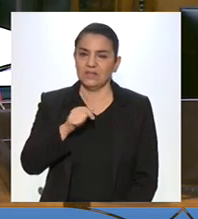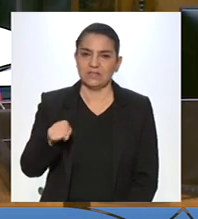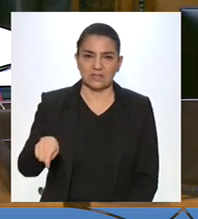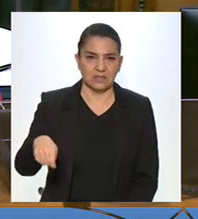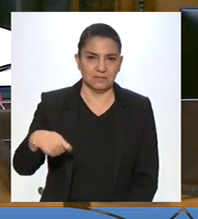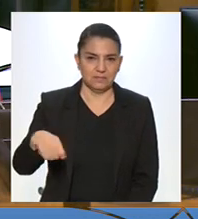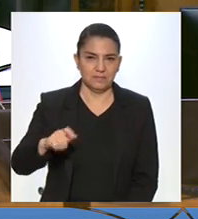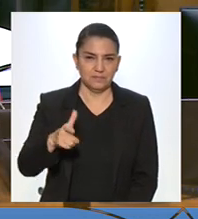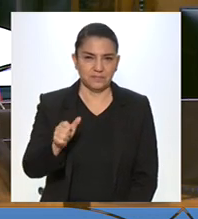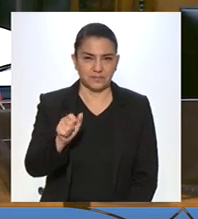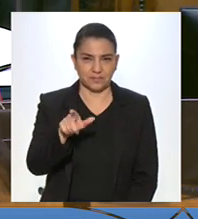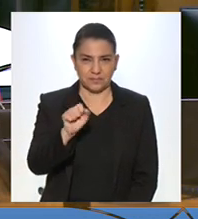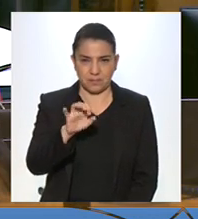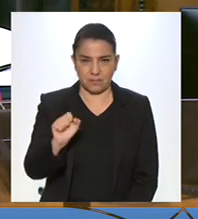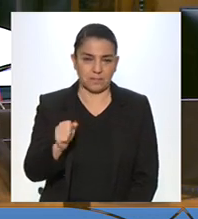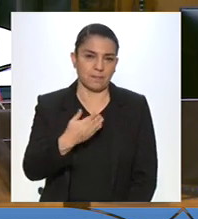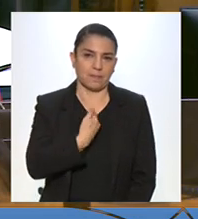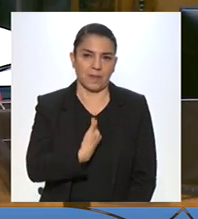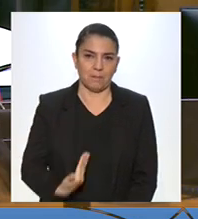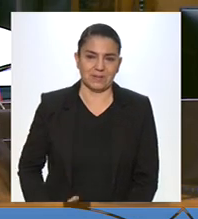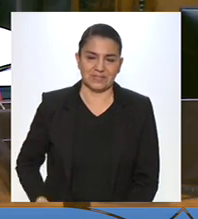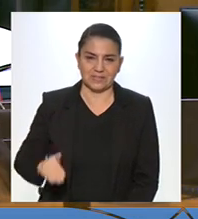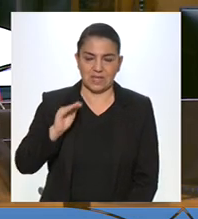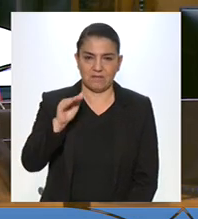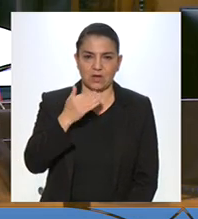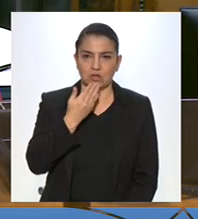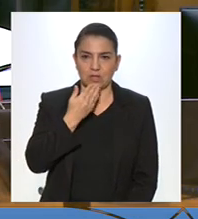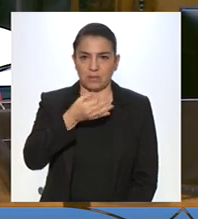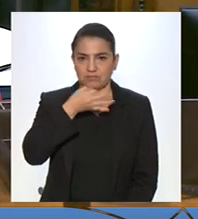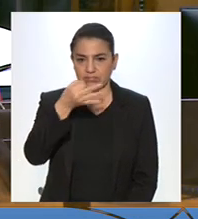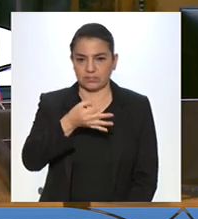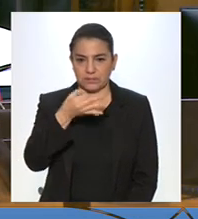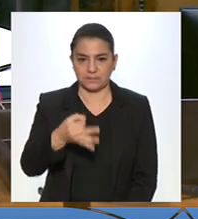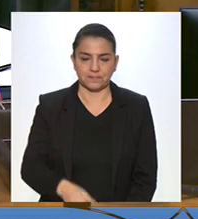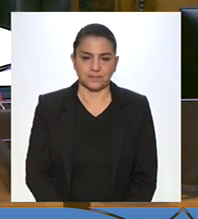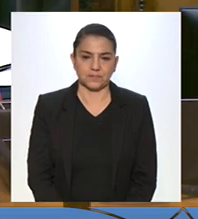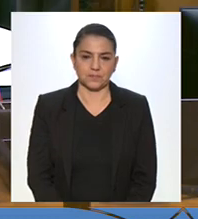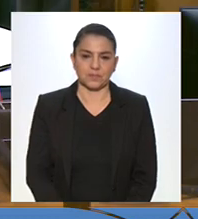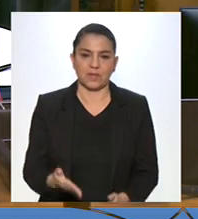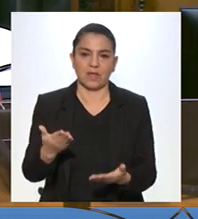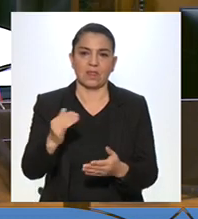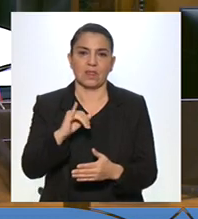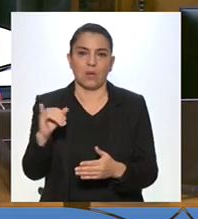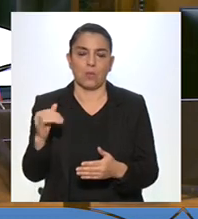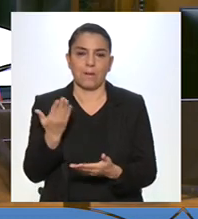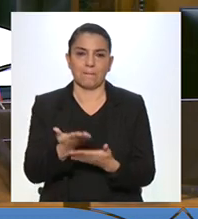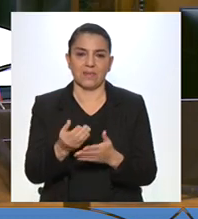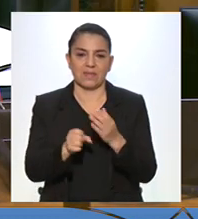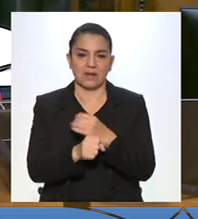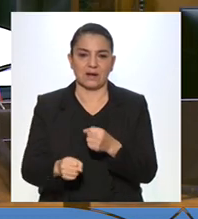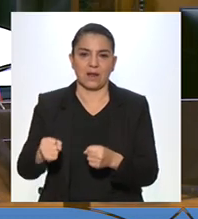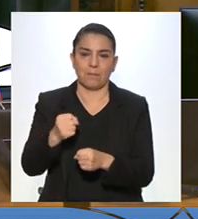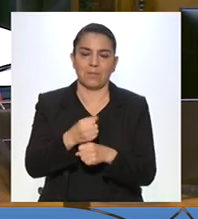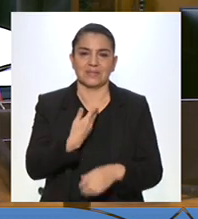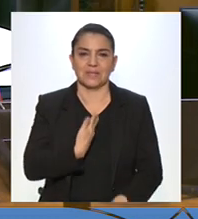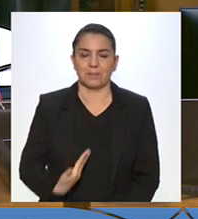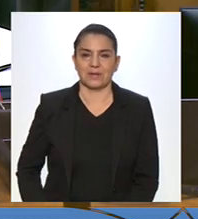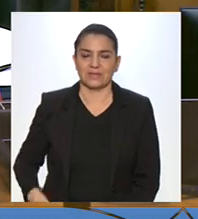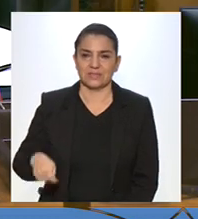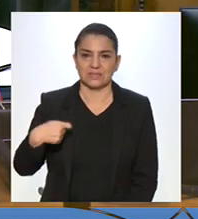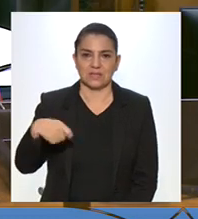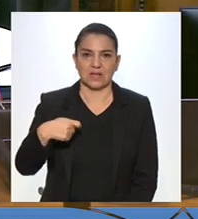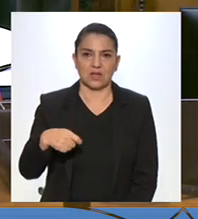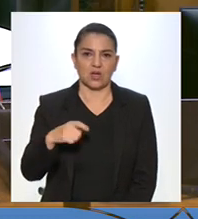comentarios post intervenciones de los colegas, y me gustaría a mí también intervenir. Y ahí voy a pedir que me pueda reemplazar en la presidencia la senadora